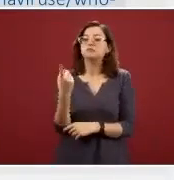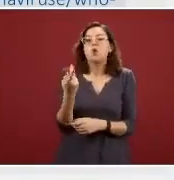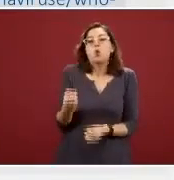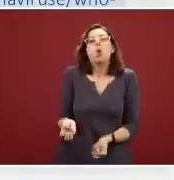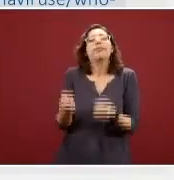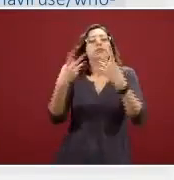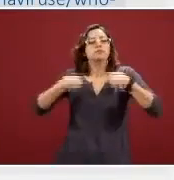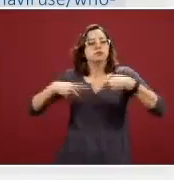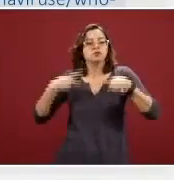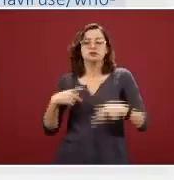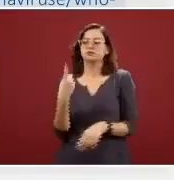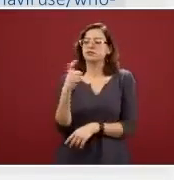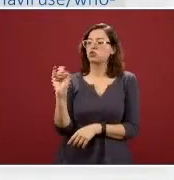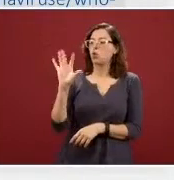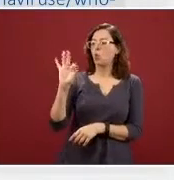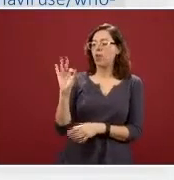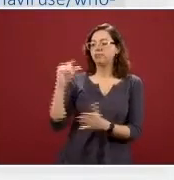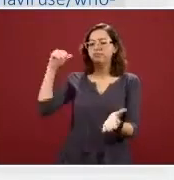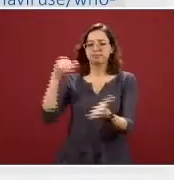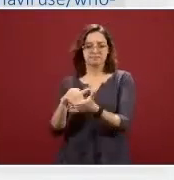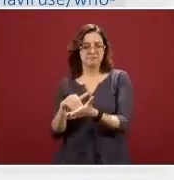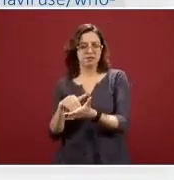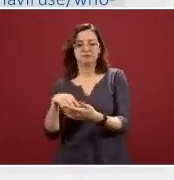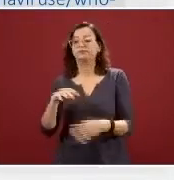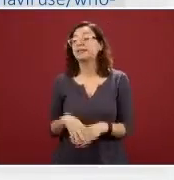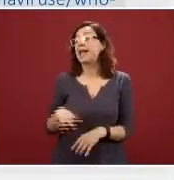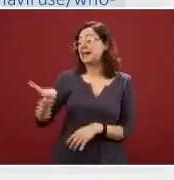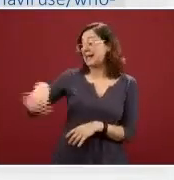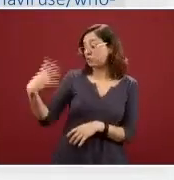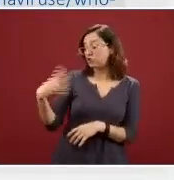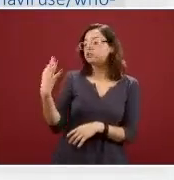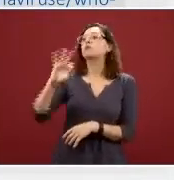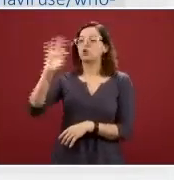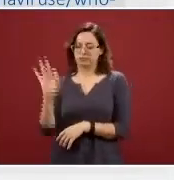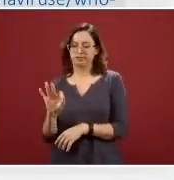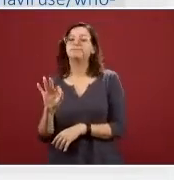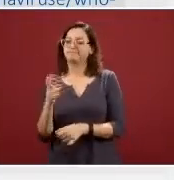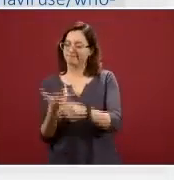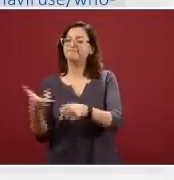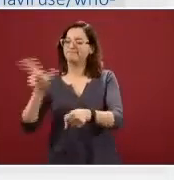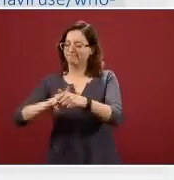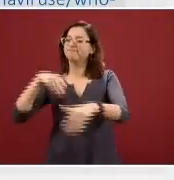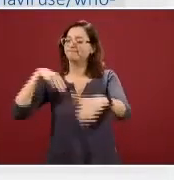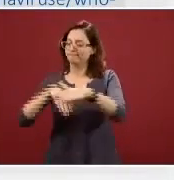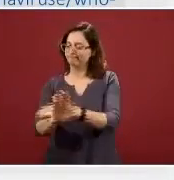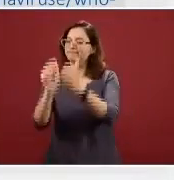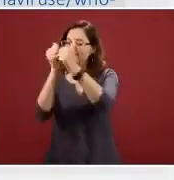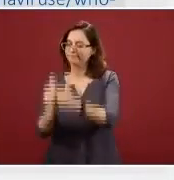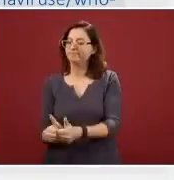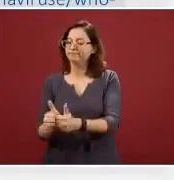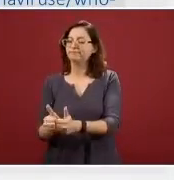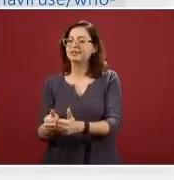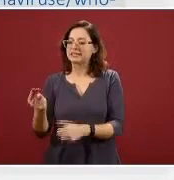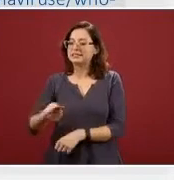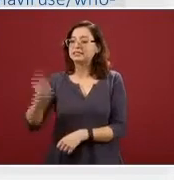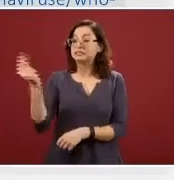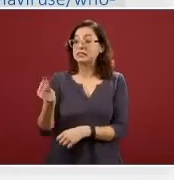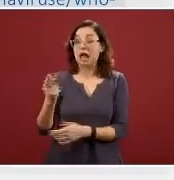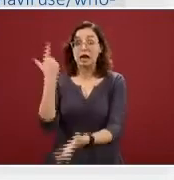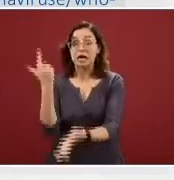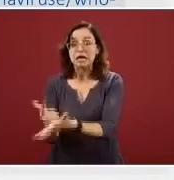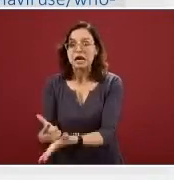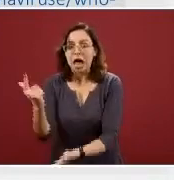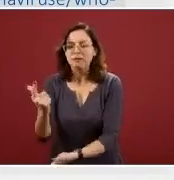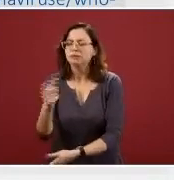que estimamos. 14% de ellos van a requerir hospitalización o pueden requerir hospitalización, pero sin un estado crítico